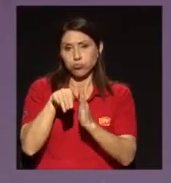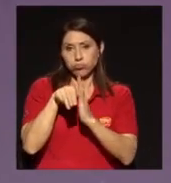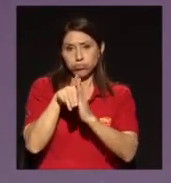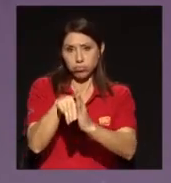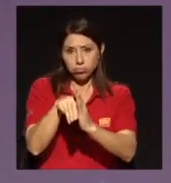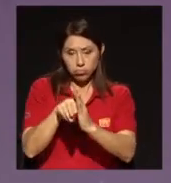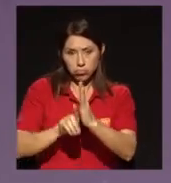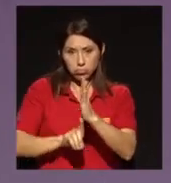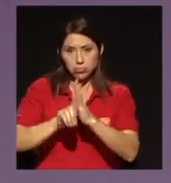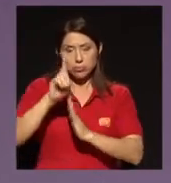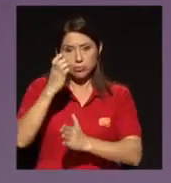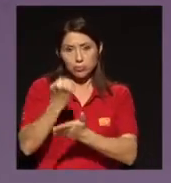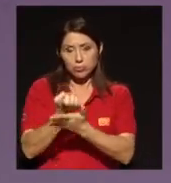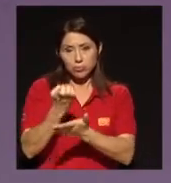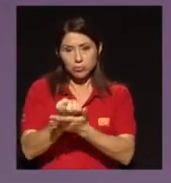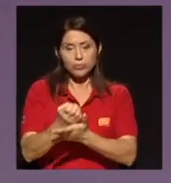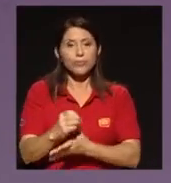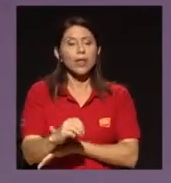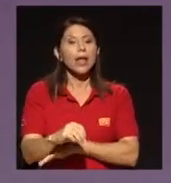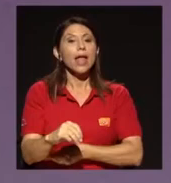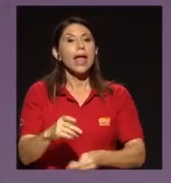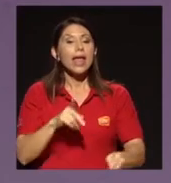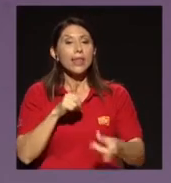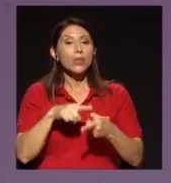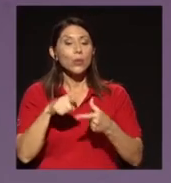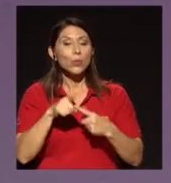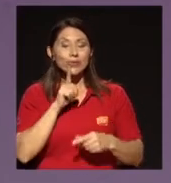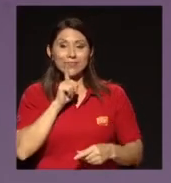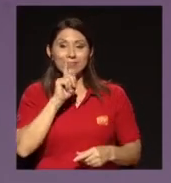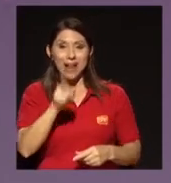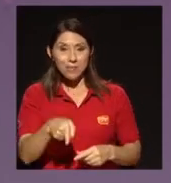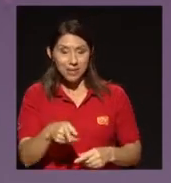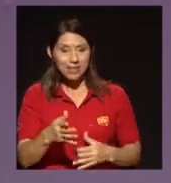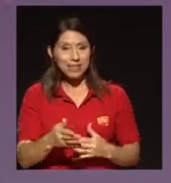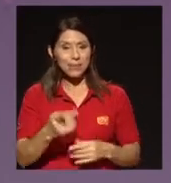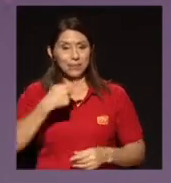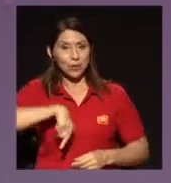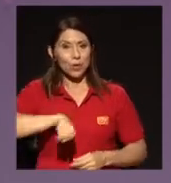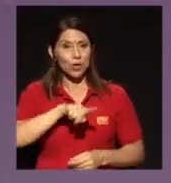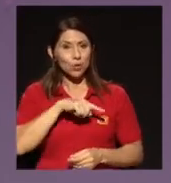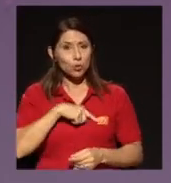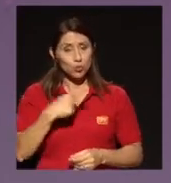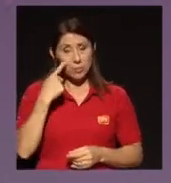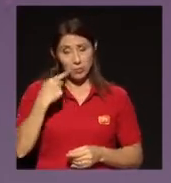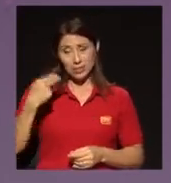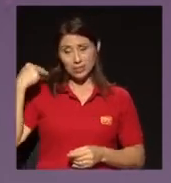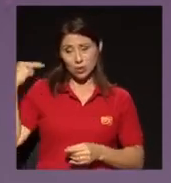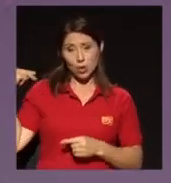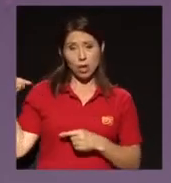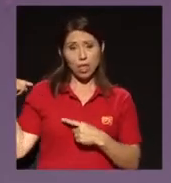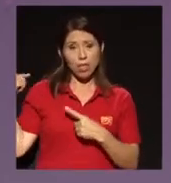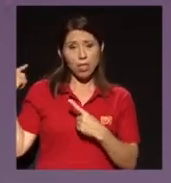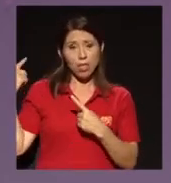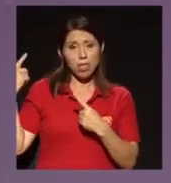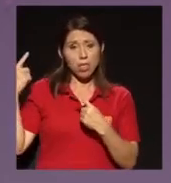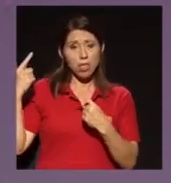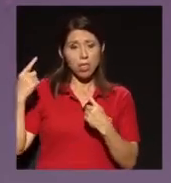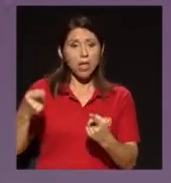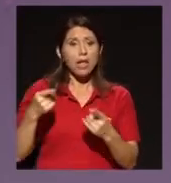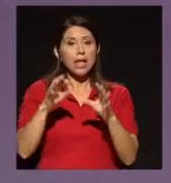de desarrollo económico, ¿no? Entonces, realmente, lo que observamos a lo largo de la historia es que las familias se han